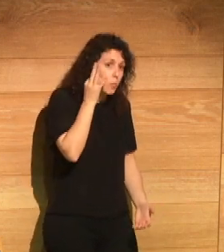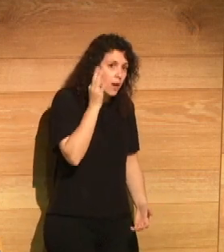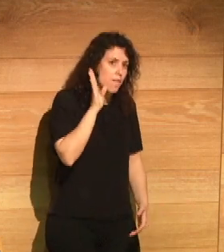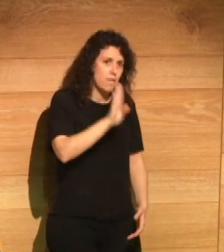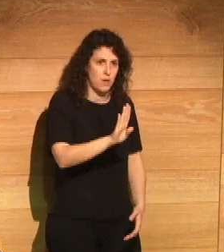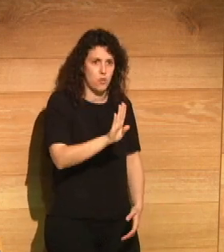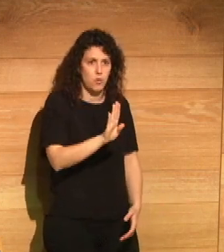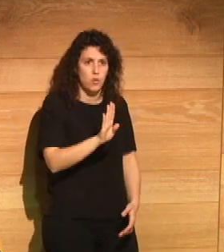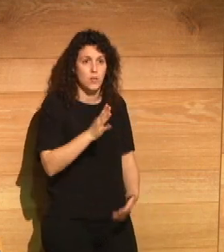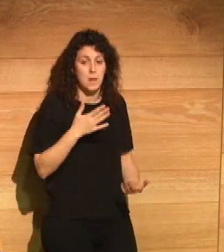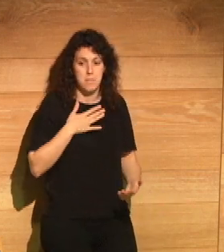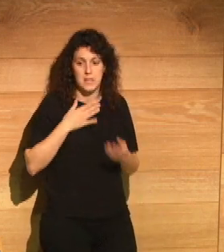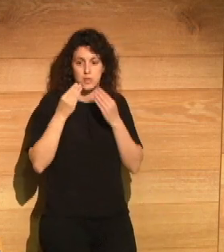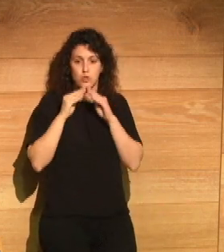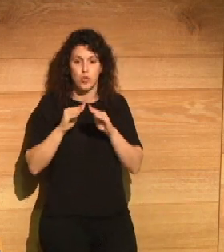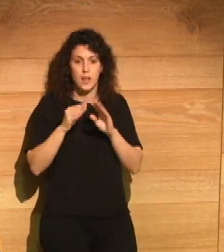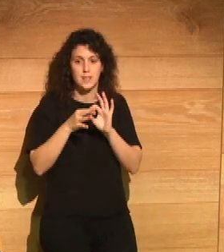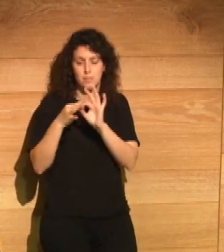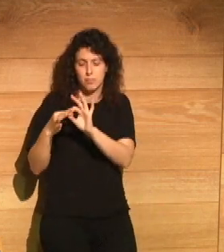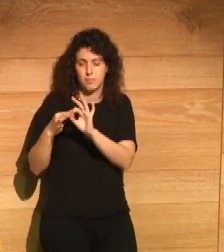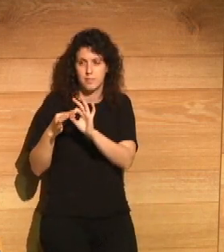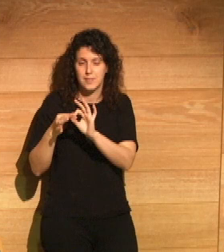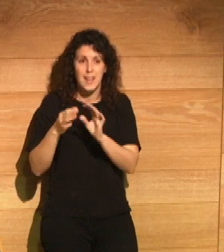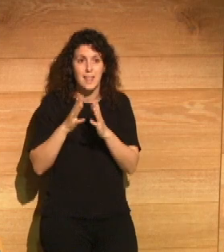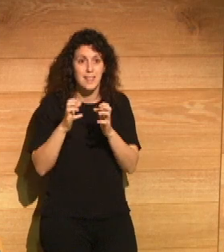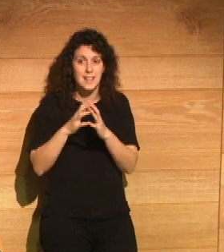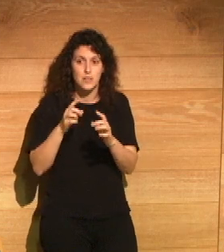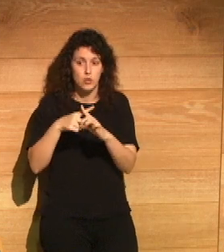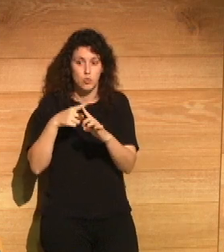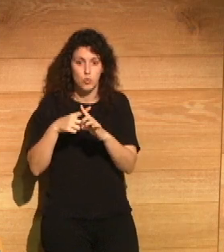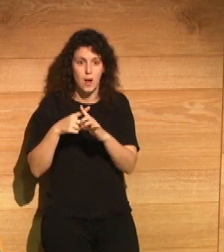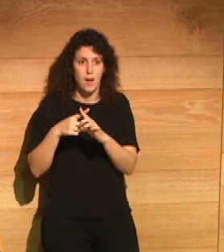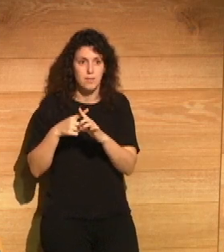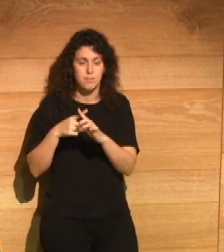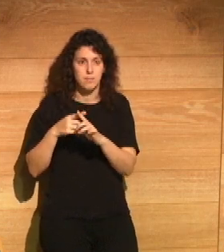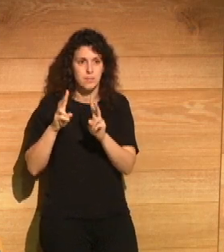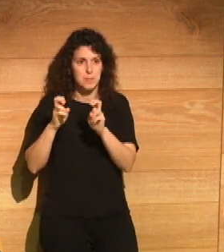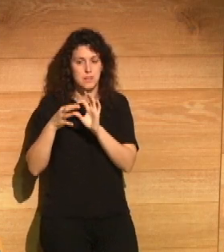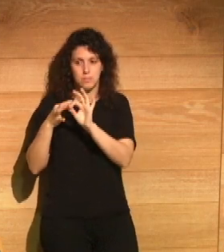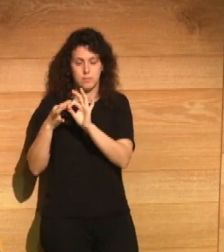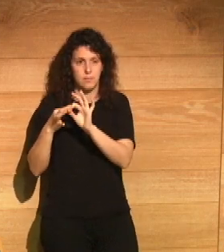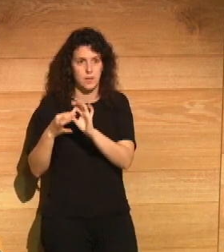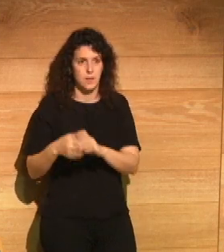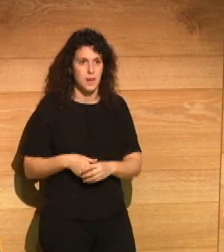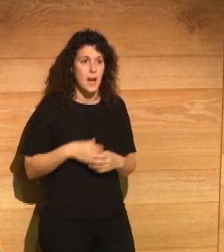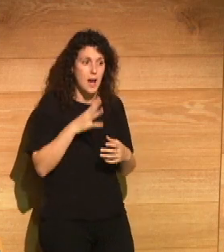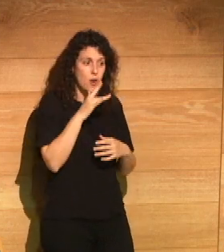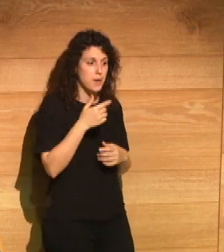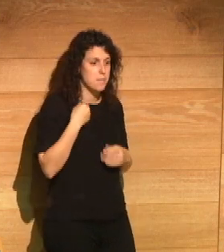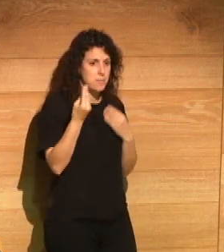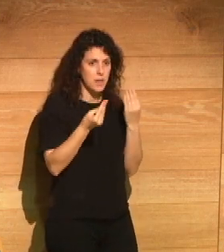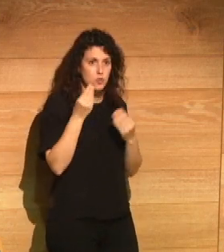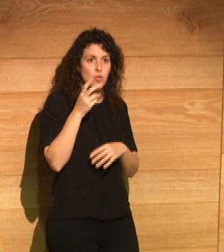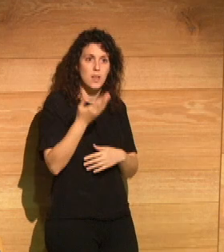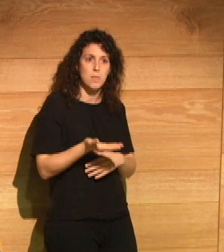mis historias de antes se trataban sobre el deseo sexual, ¿verdad? Y ahora como que me ha parecido importante